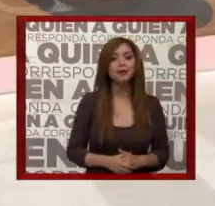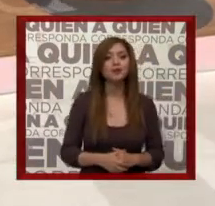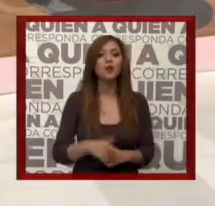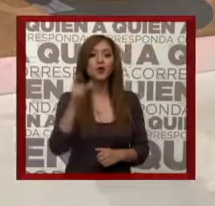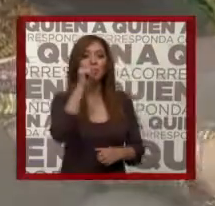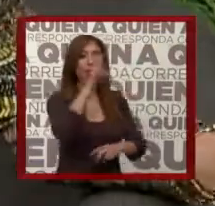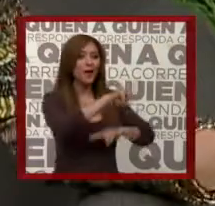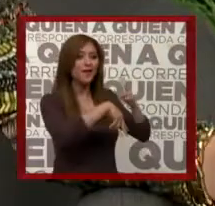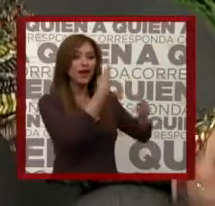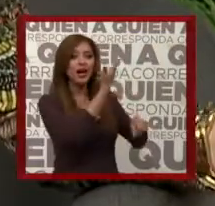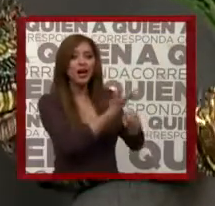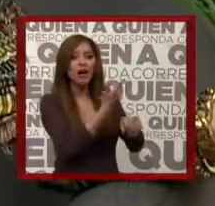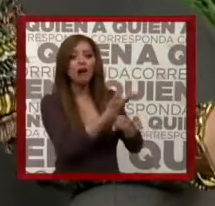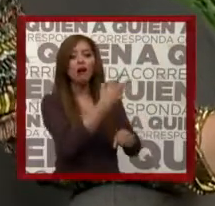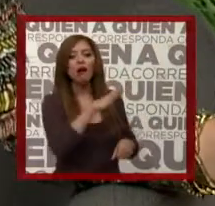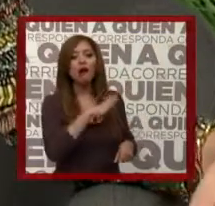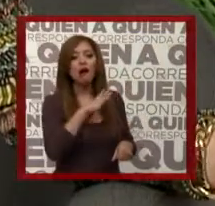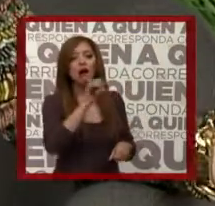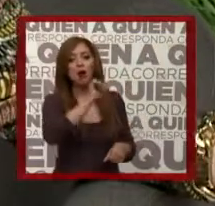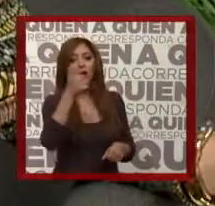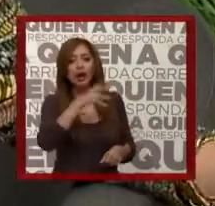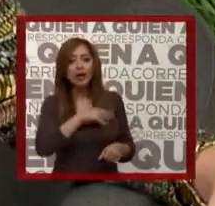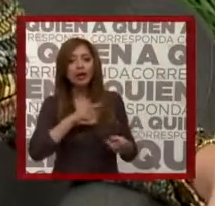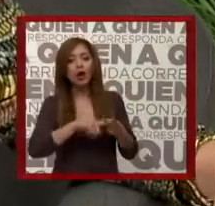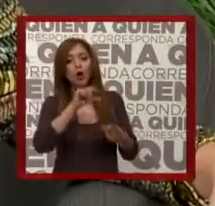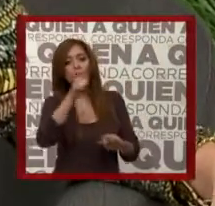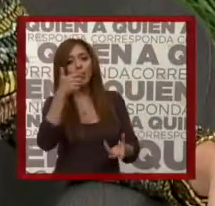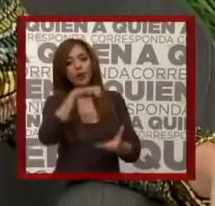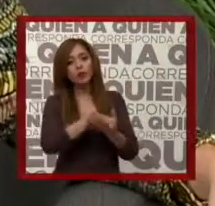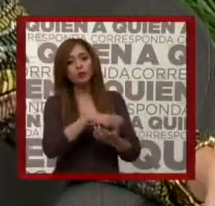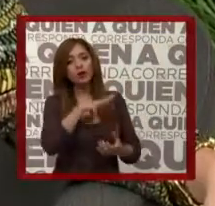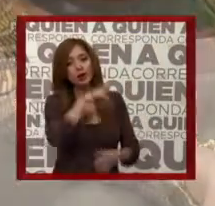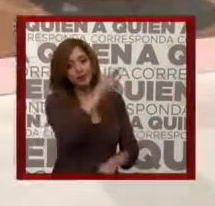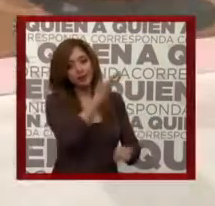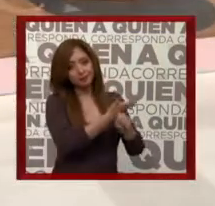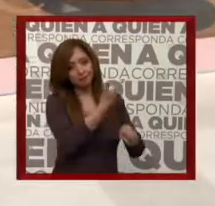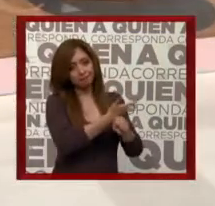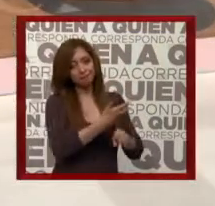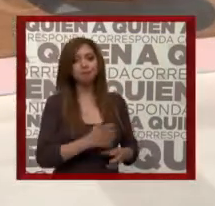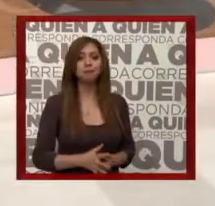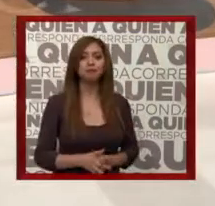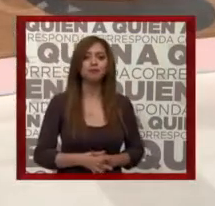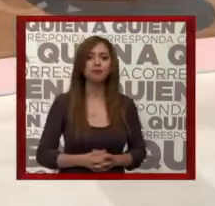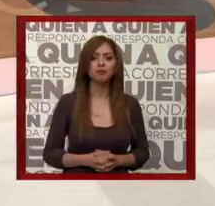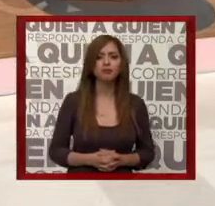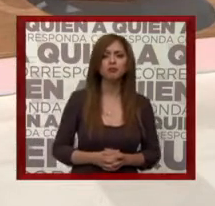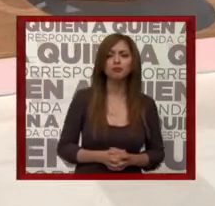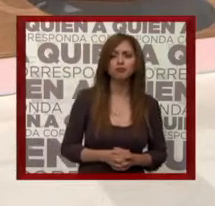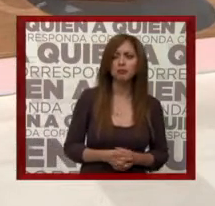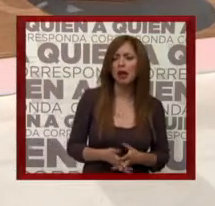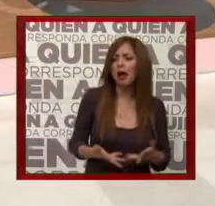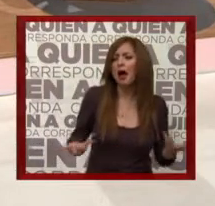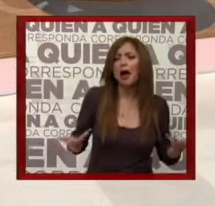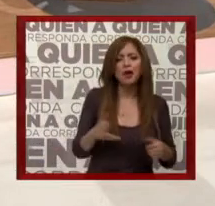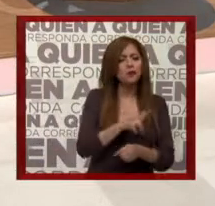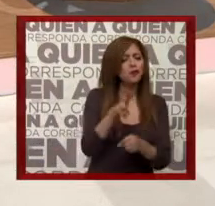seguir a Estados Unidos ya tenía otra hija, otra mujer. Ah, ok. Lo